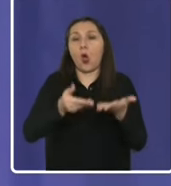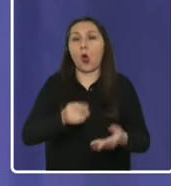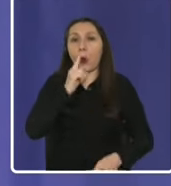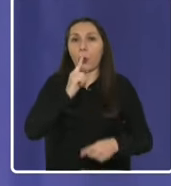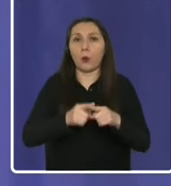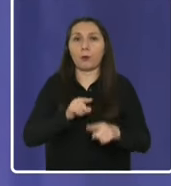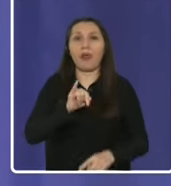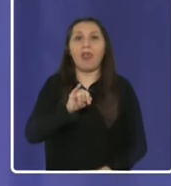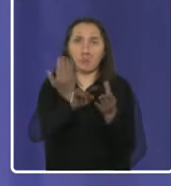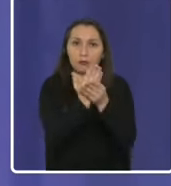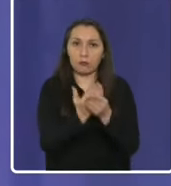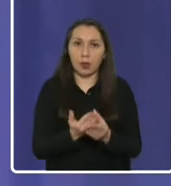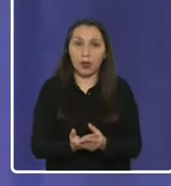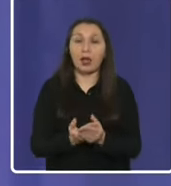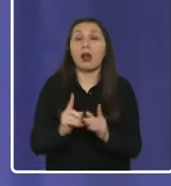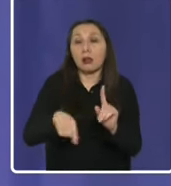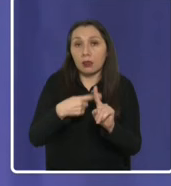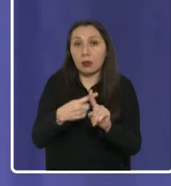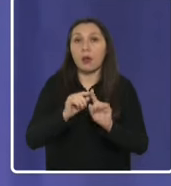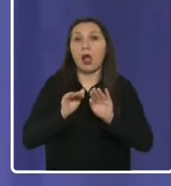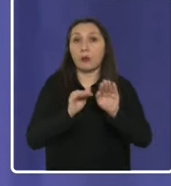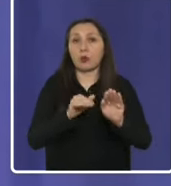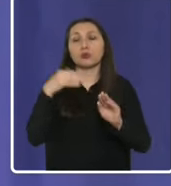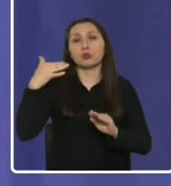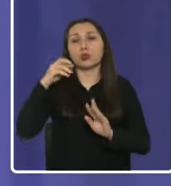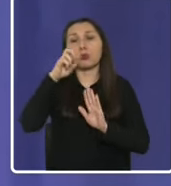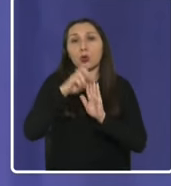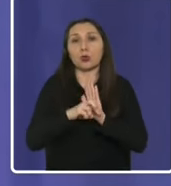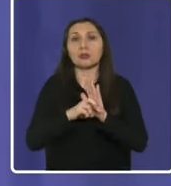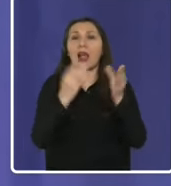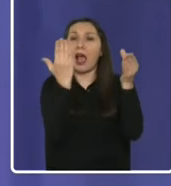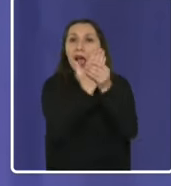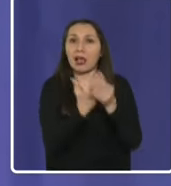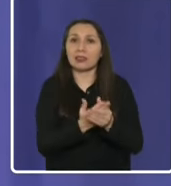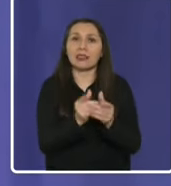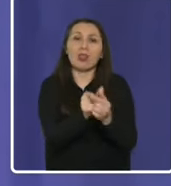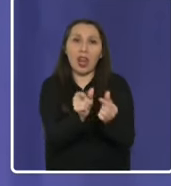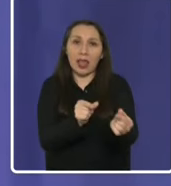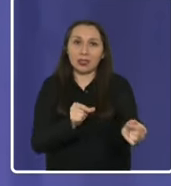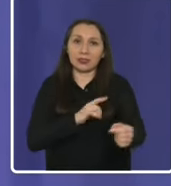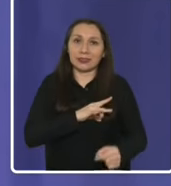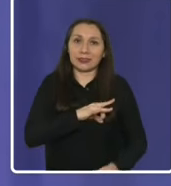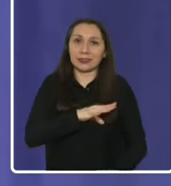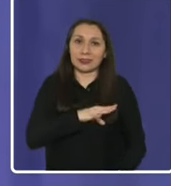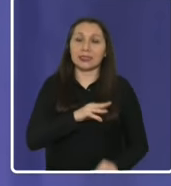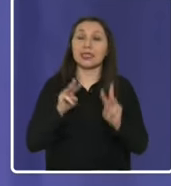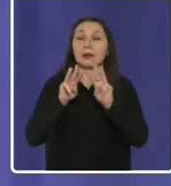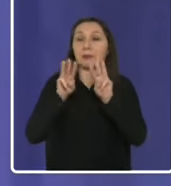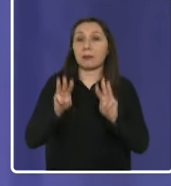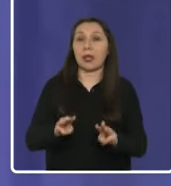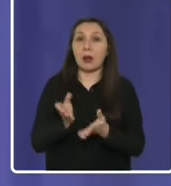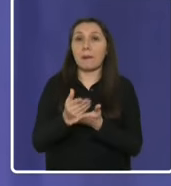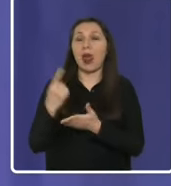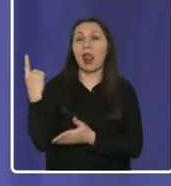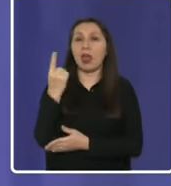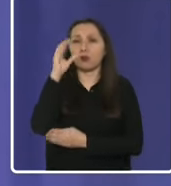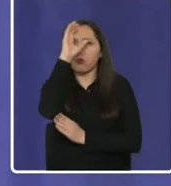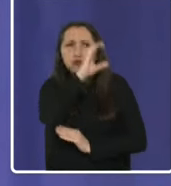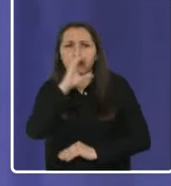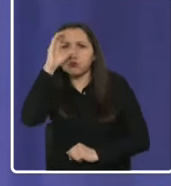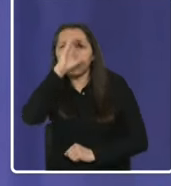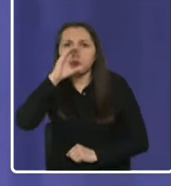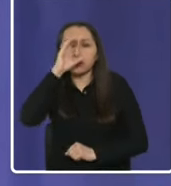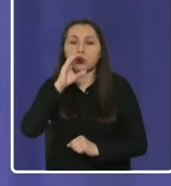llama Villa Baviera. Apoyamos un importante proyecto del Archivo Nacional de Chile. En el marco del Plan Nacional de